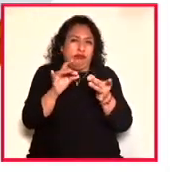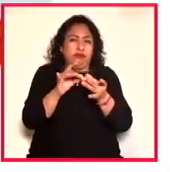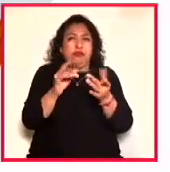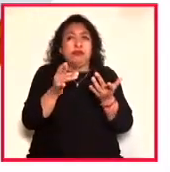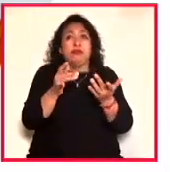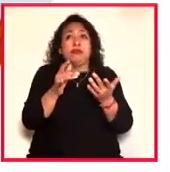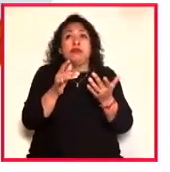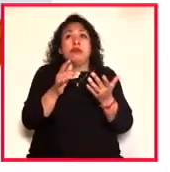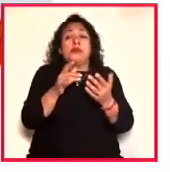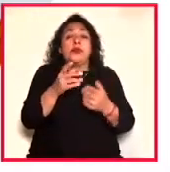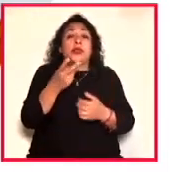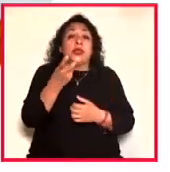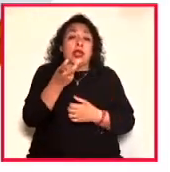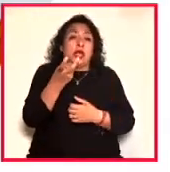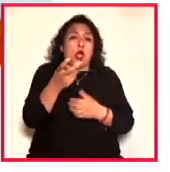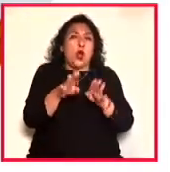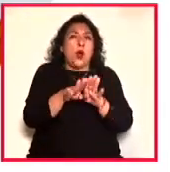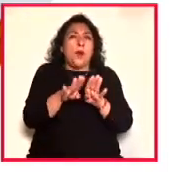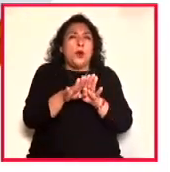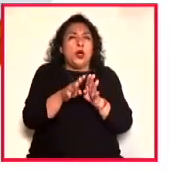lógicamente en alto, de una manera